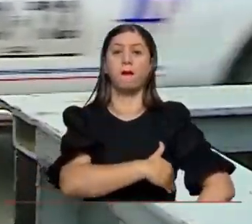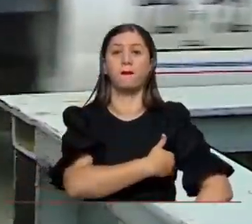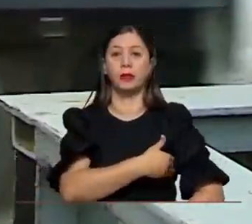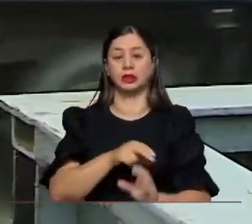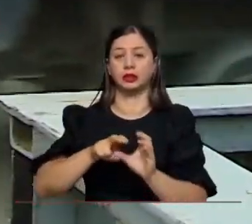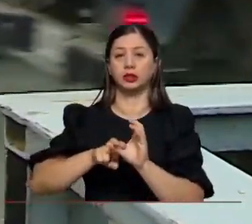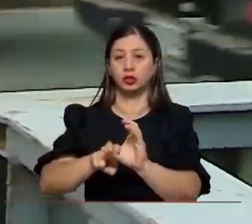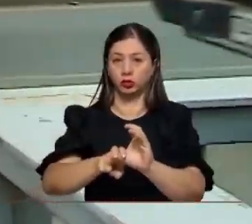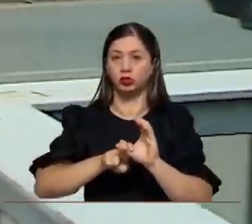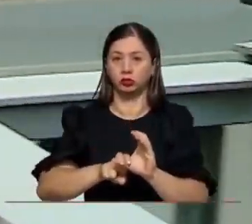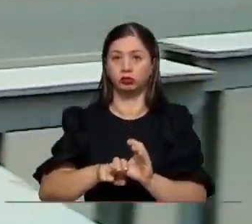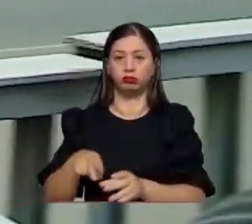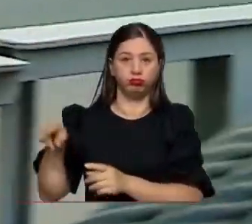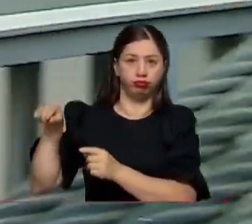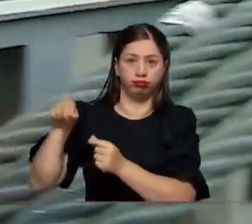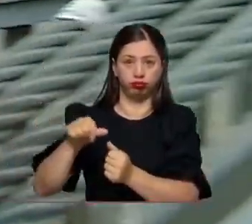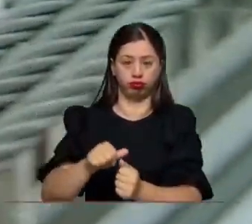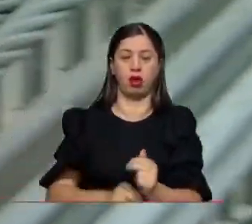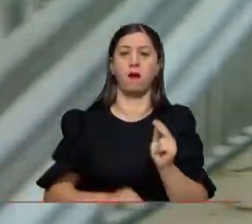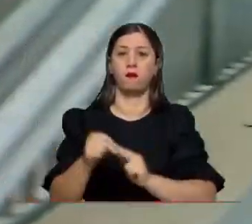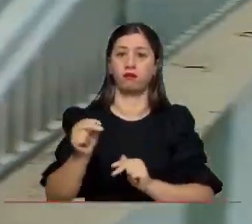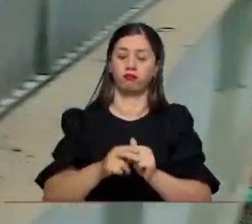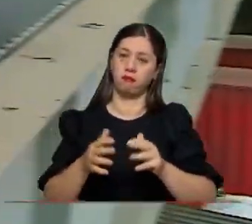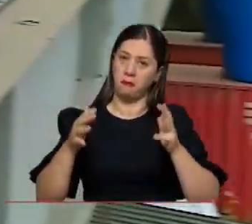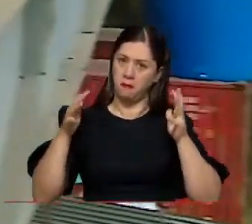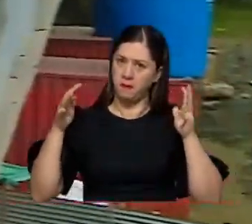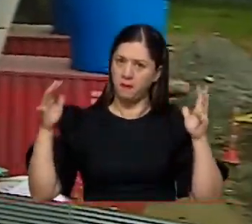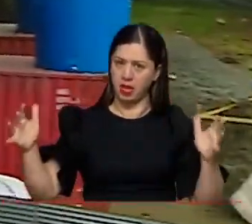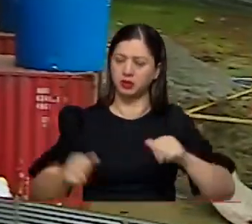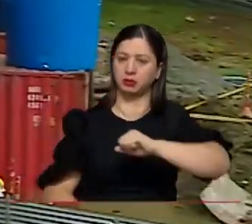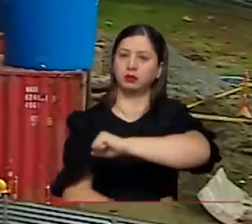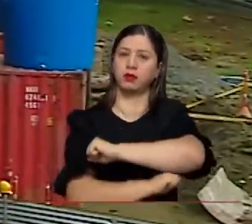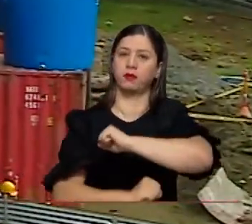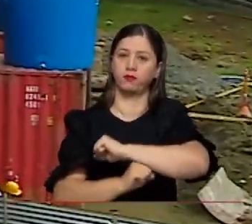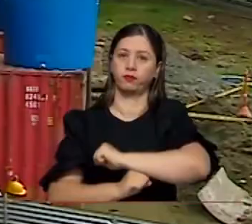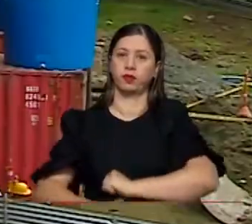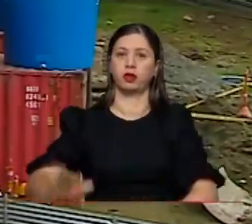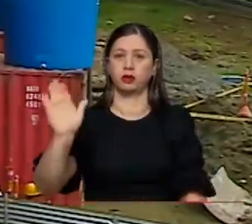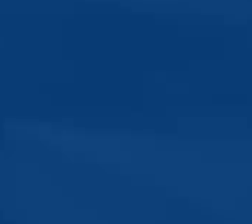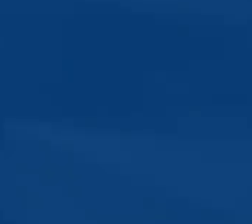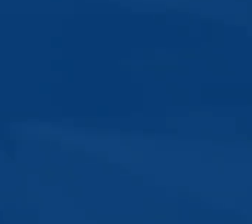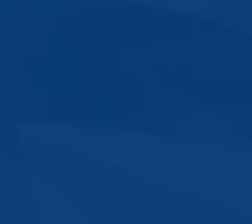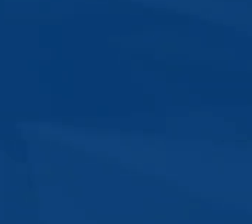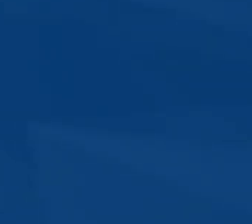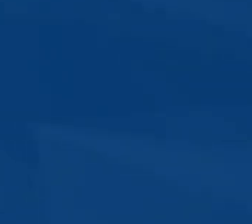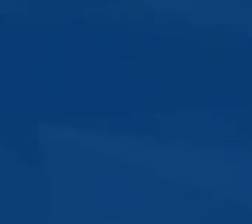permitirán cumplir las metas de la obra más grande en la historia de la infraestructura de la región.